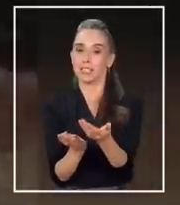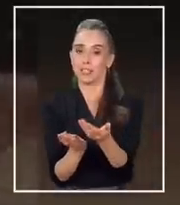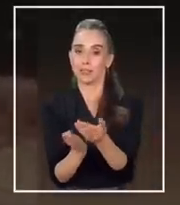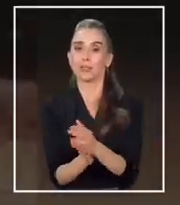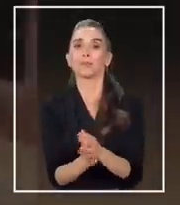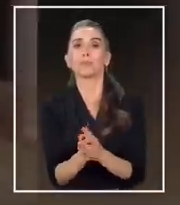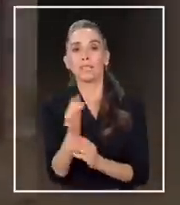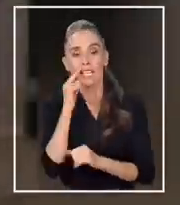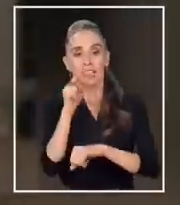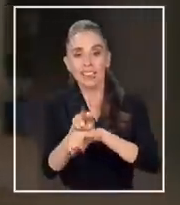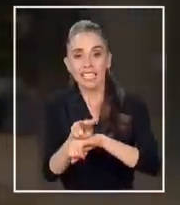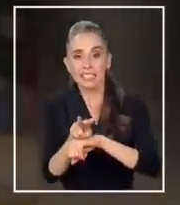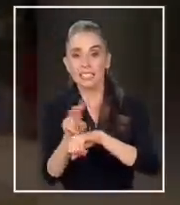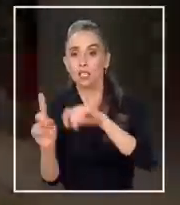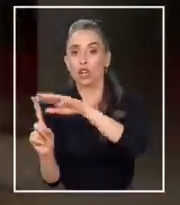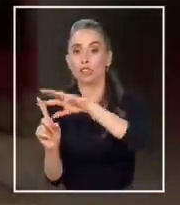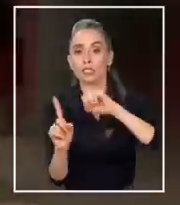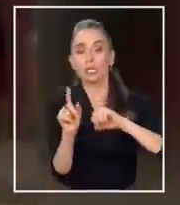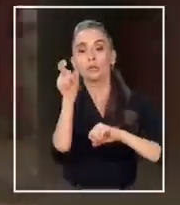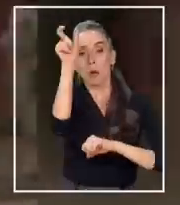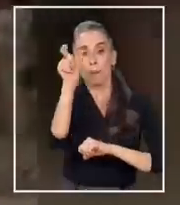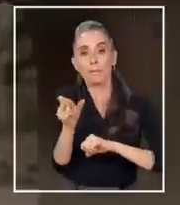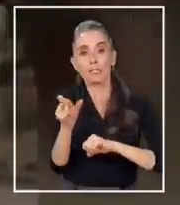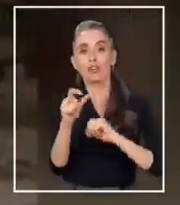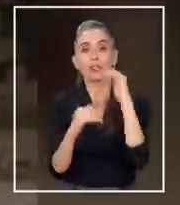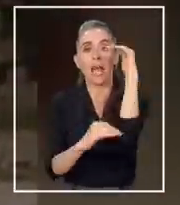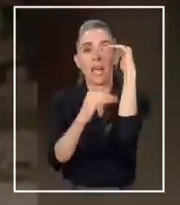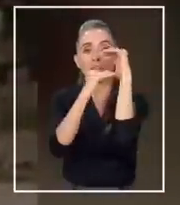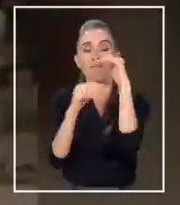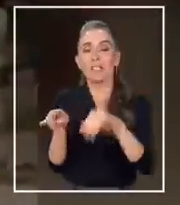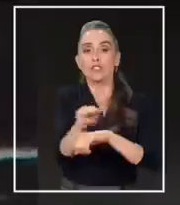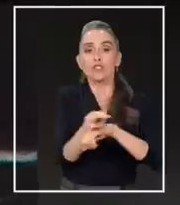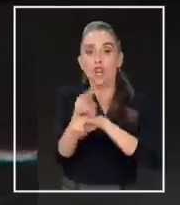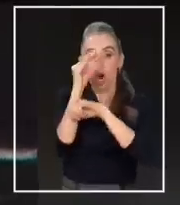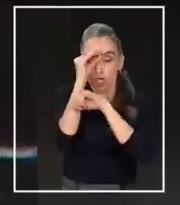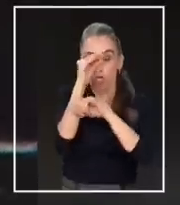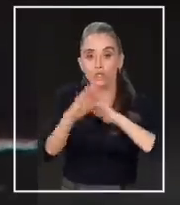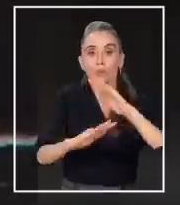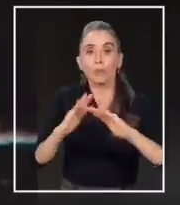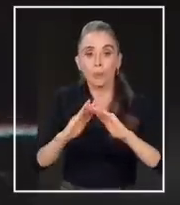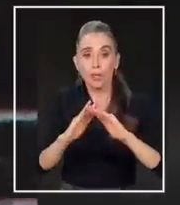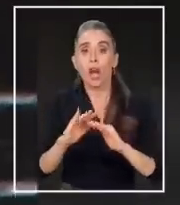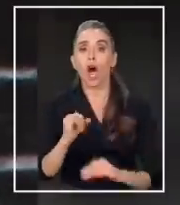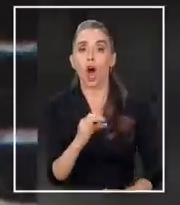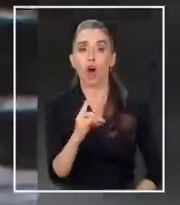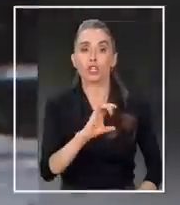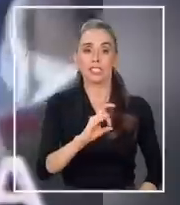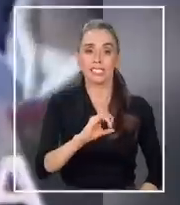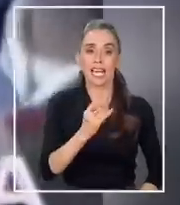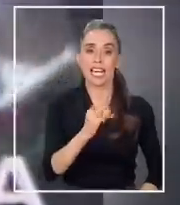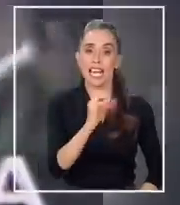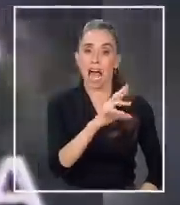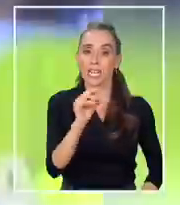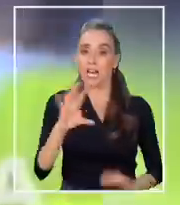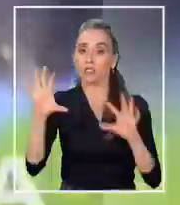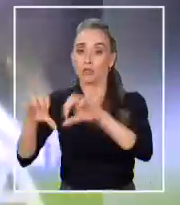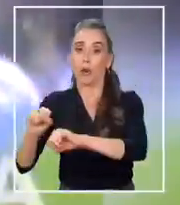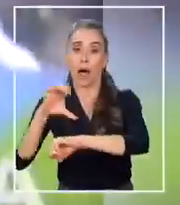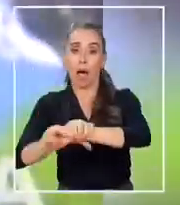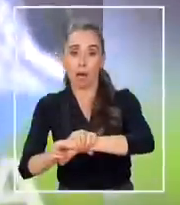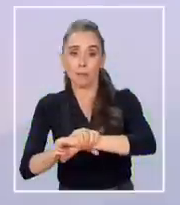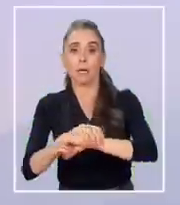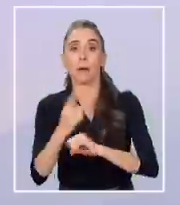Uno de los testigos del secuestro, el nochero del edificio donde vivía José Carrasco, y que también fue aprendido junto con este. Los 80 habían